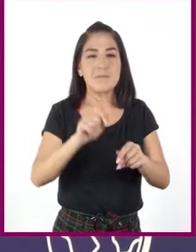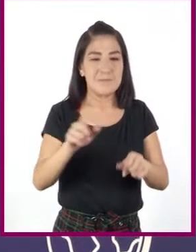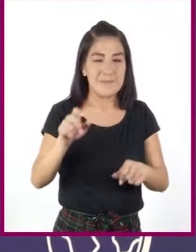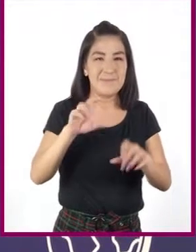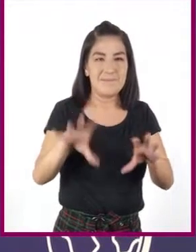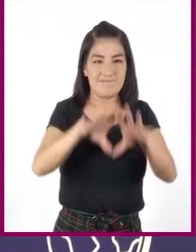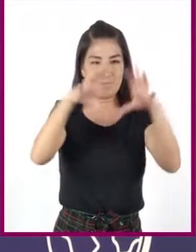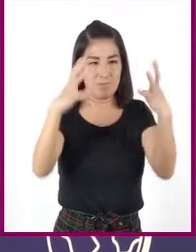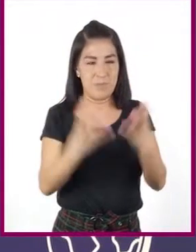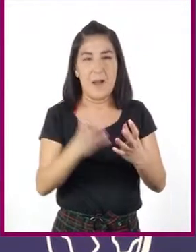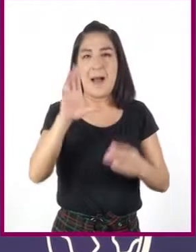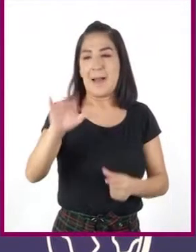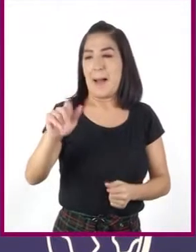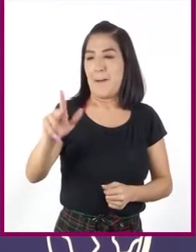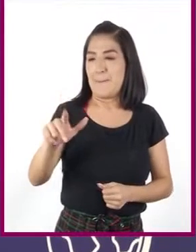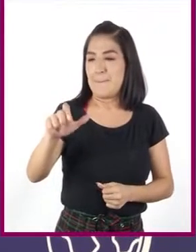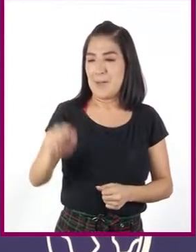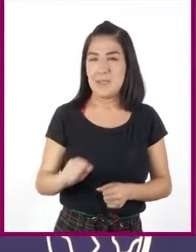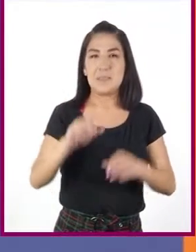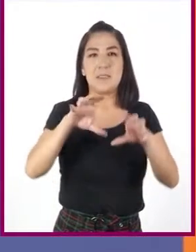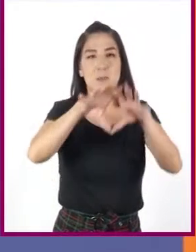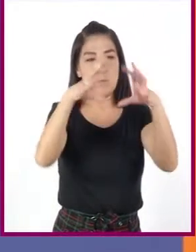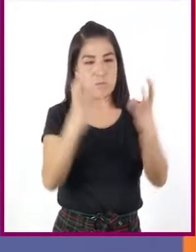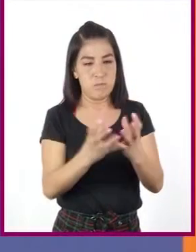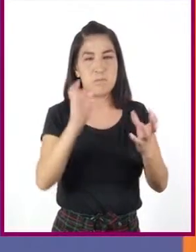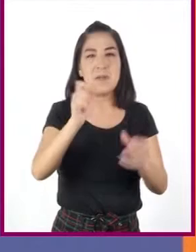atmósfera y algunos ejercicios de observación.